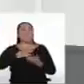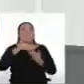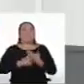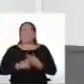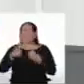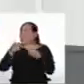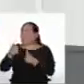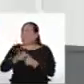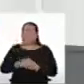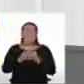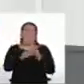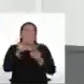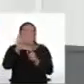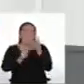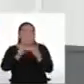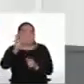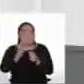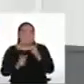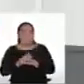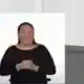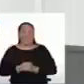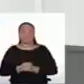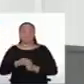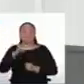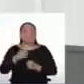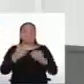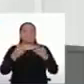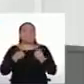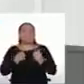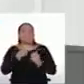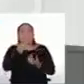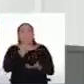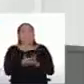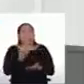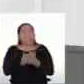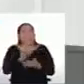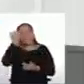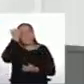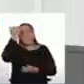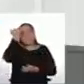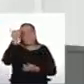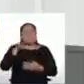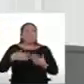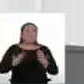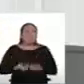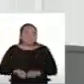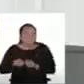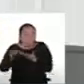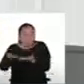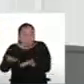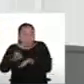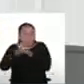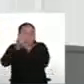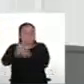sí! Muchos ciudadanos y ciudadanas tenemos muy buenas ideas que podrían hacerle un bien a